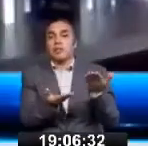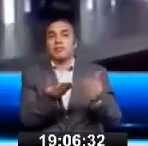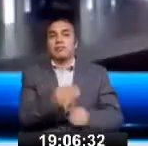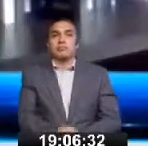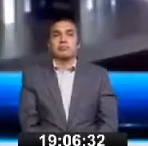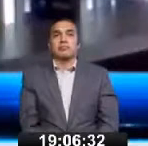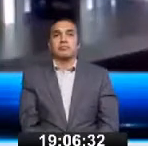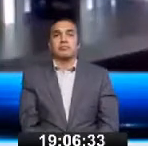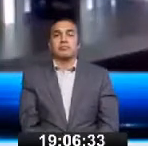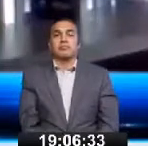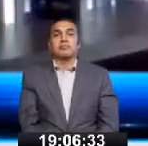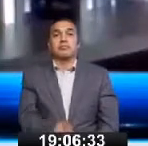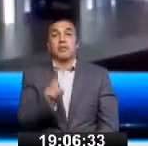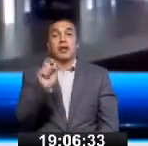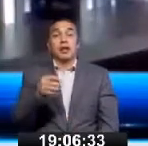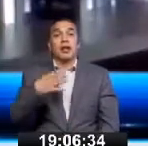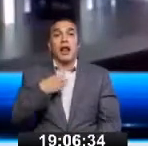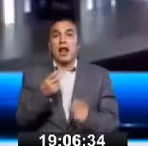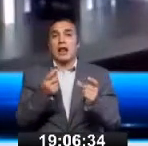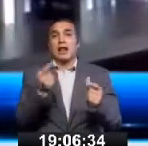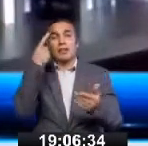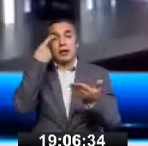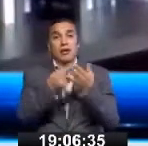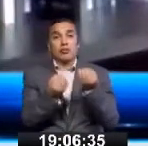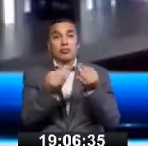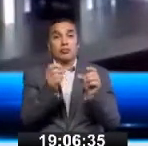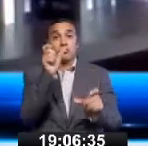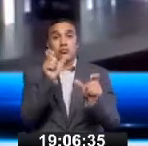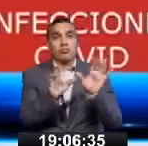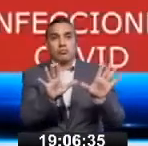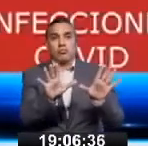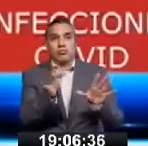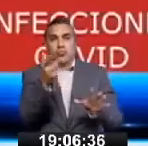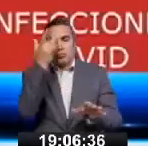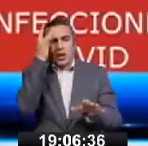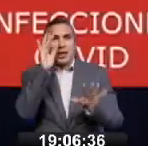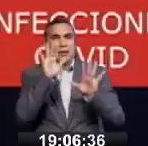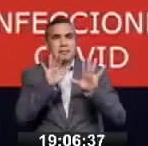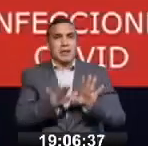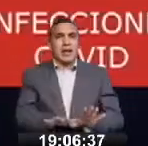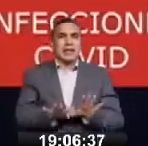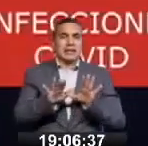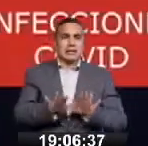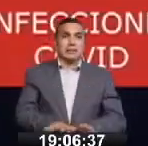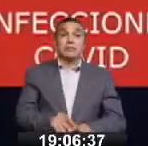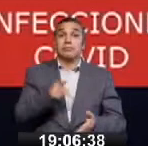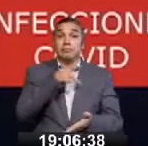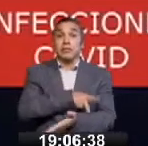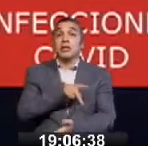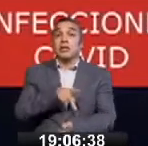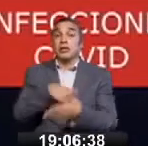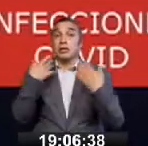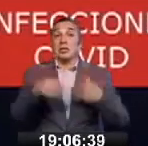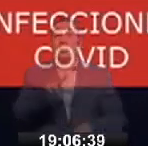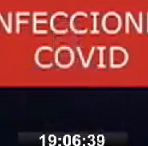prepararnos para que se mantenga el número de personas infectadas. Pichincha registra